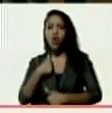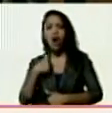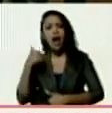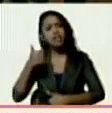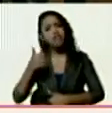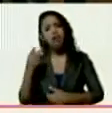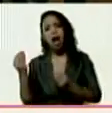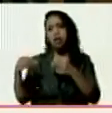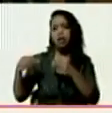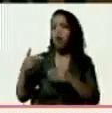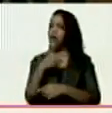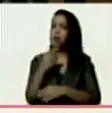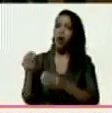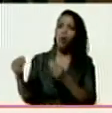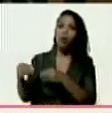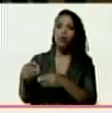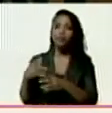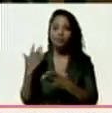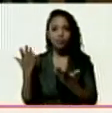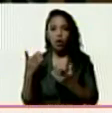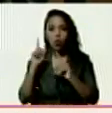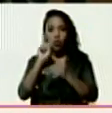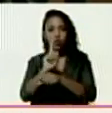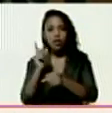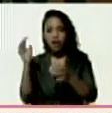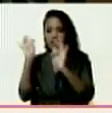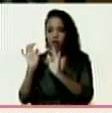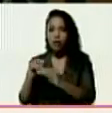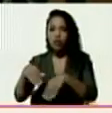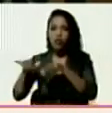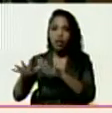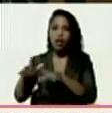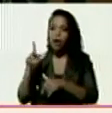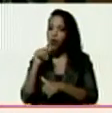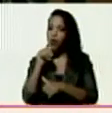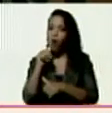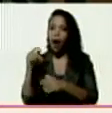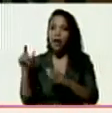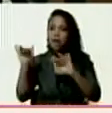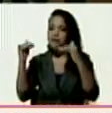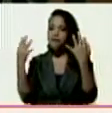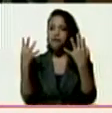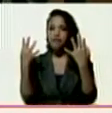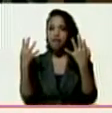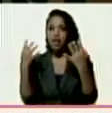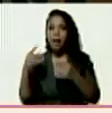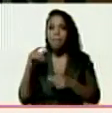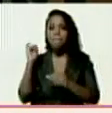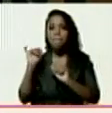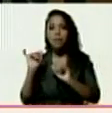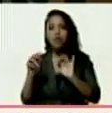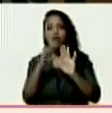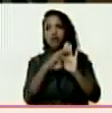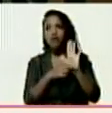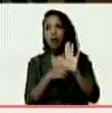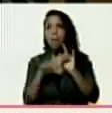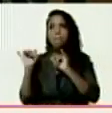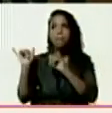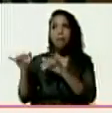de acuerdo, la única forma de suspenderla es que no existiera el quórum reglamentario. De la misma